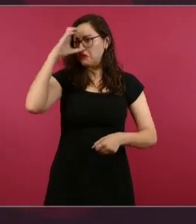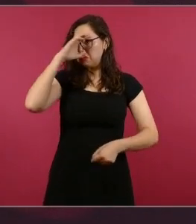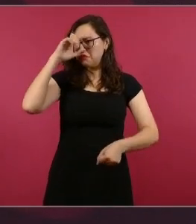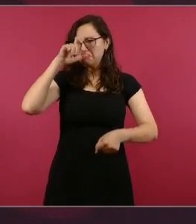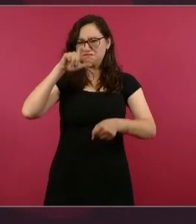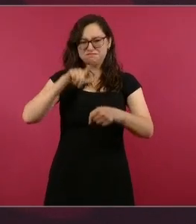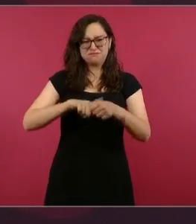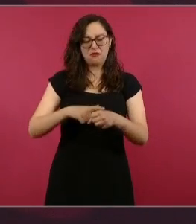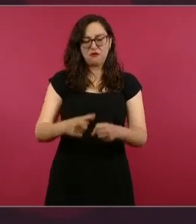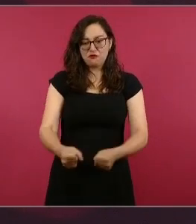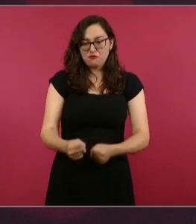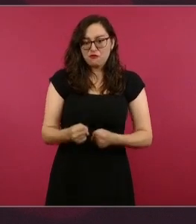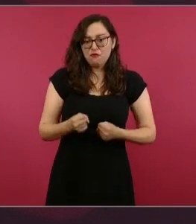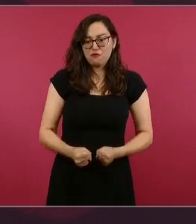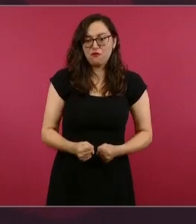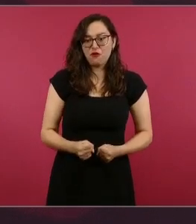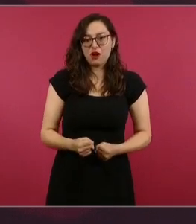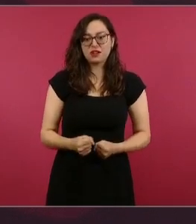quisieran